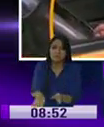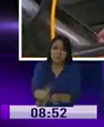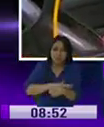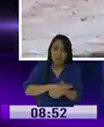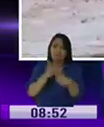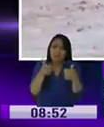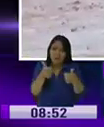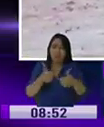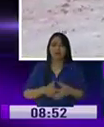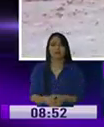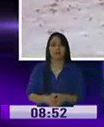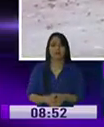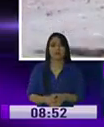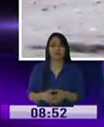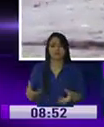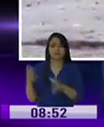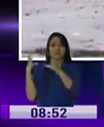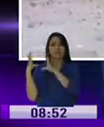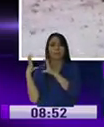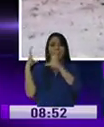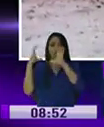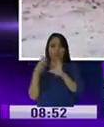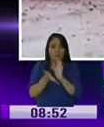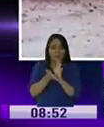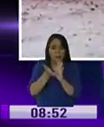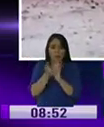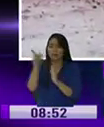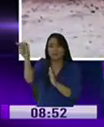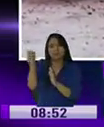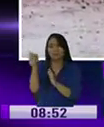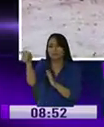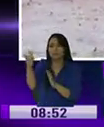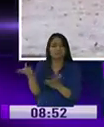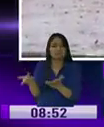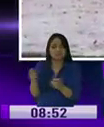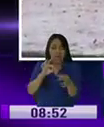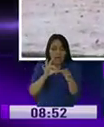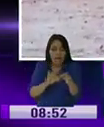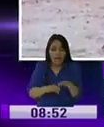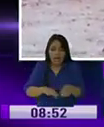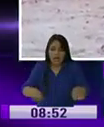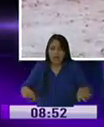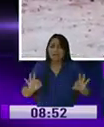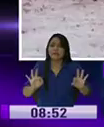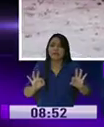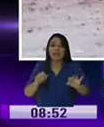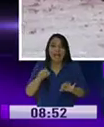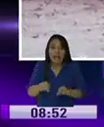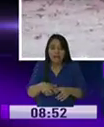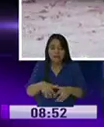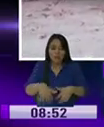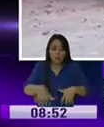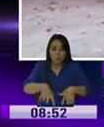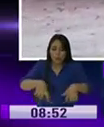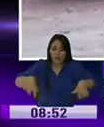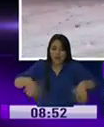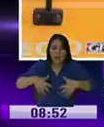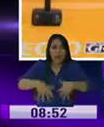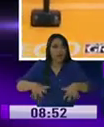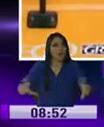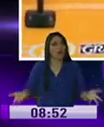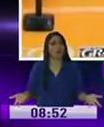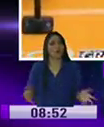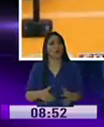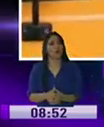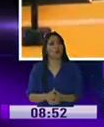puede ser un quintalito de cemento, contrate arreglo, a un maestro, que arregle. Déjelo tal como está, listo, porque eso quedó hecho una trinchera. No tienes para idea, pasar